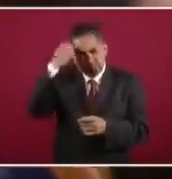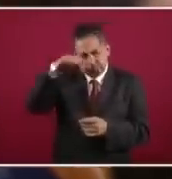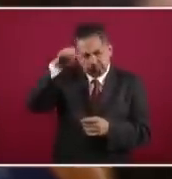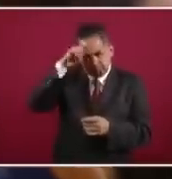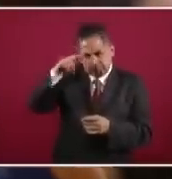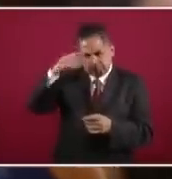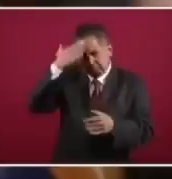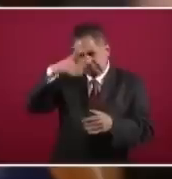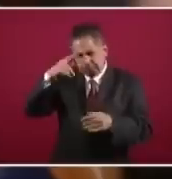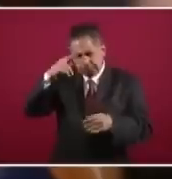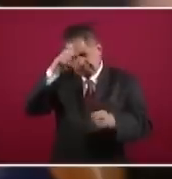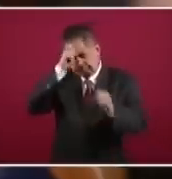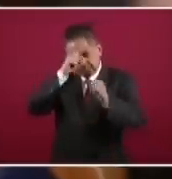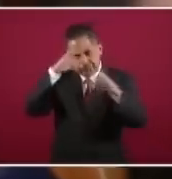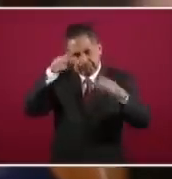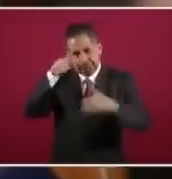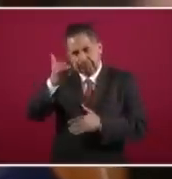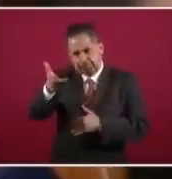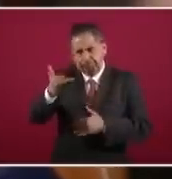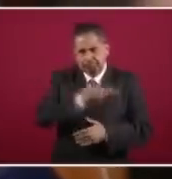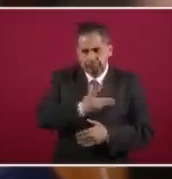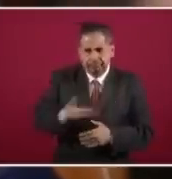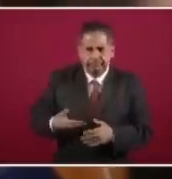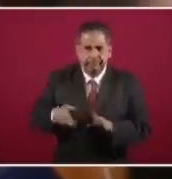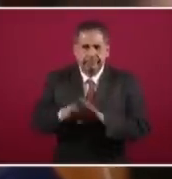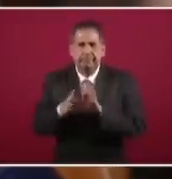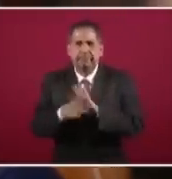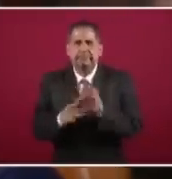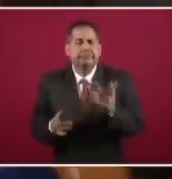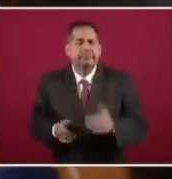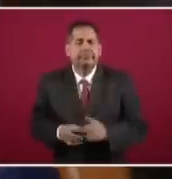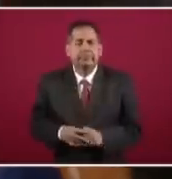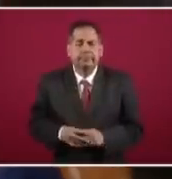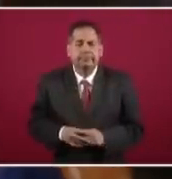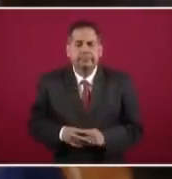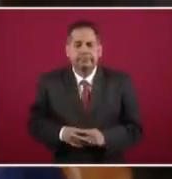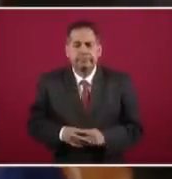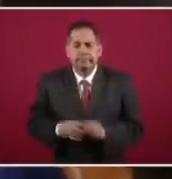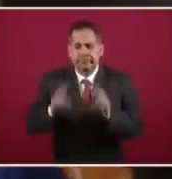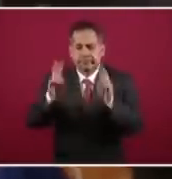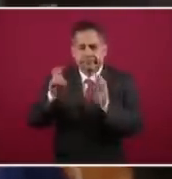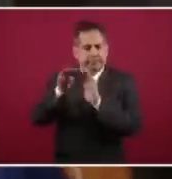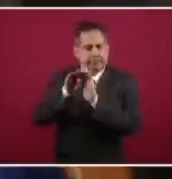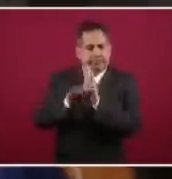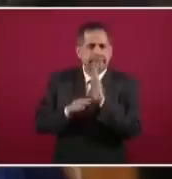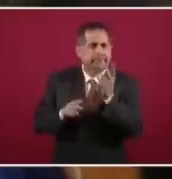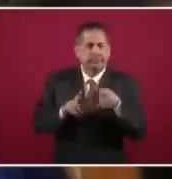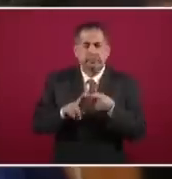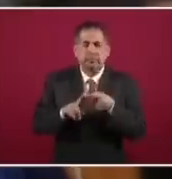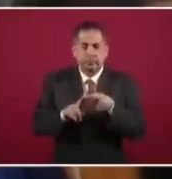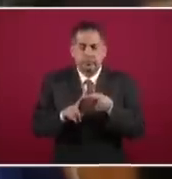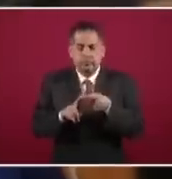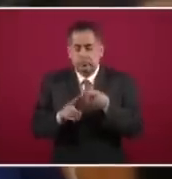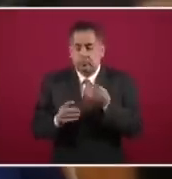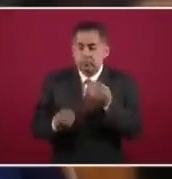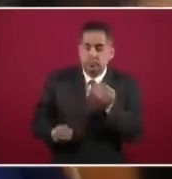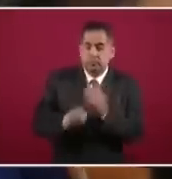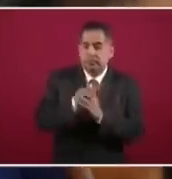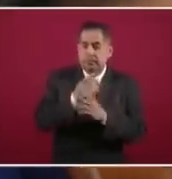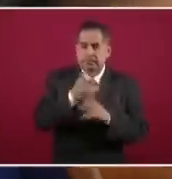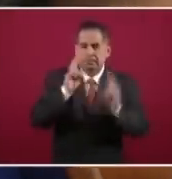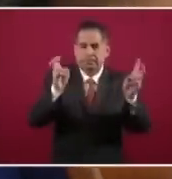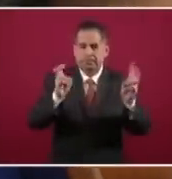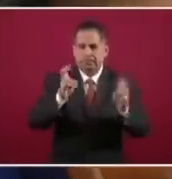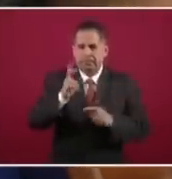experiencia y sobre todo su visión, señor presidente, quedan estos temas? Una nueva paternidad